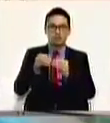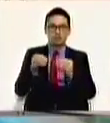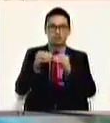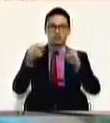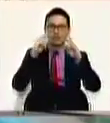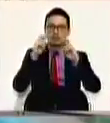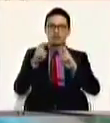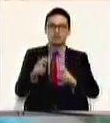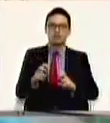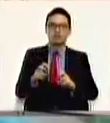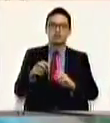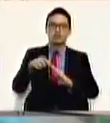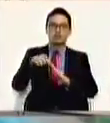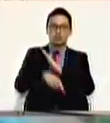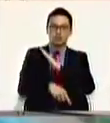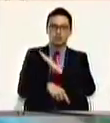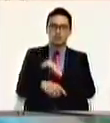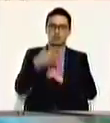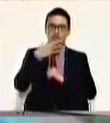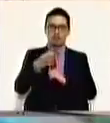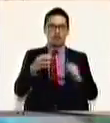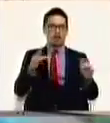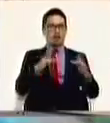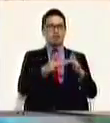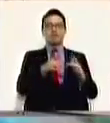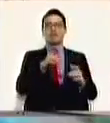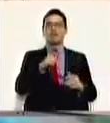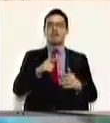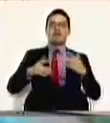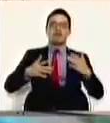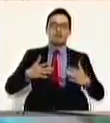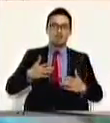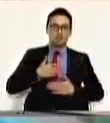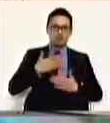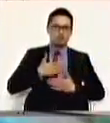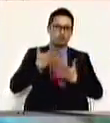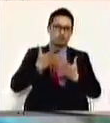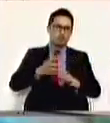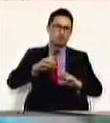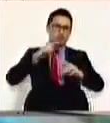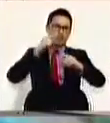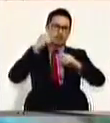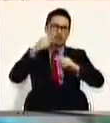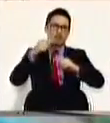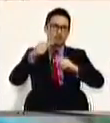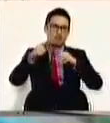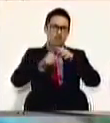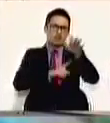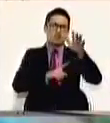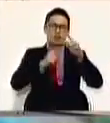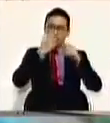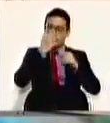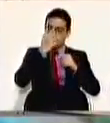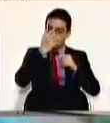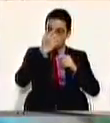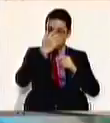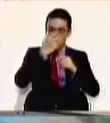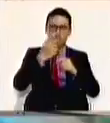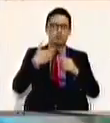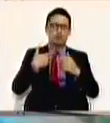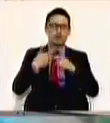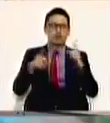documentarla. Y nos alegra la coincidencia. Yo quería decir, no quisiera tener que terminar negativamente, pero yo quisiera poderme